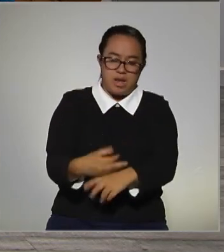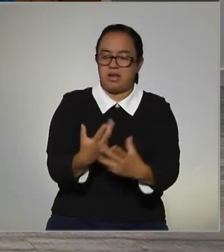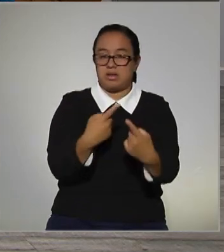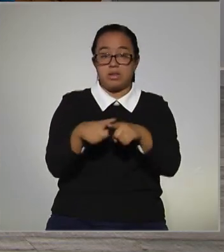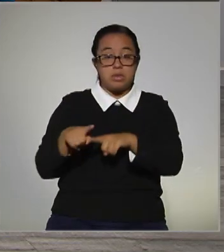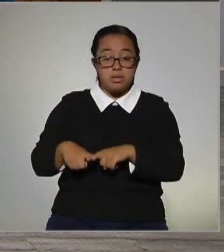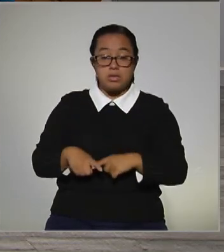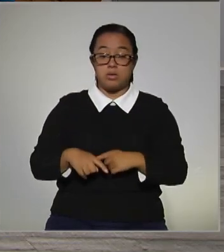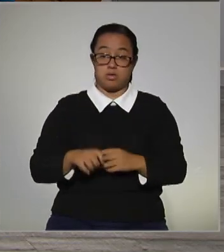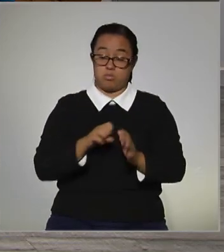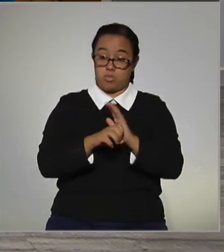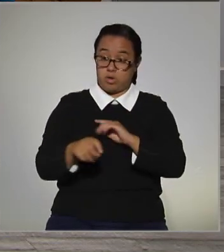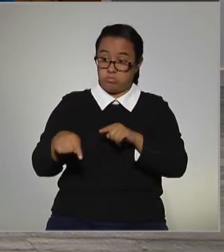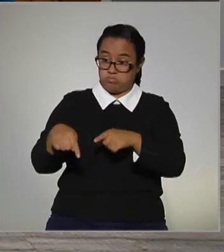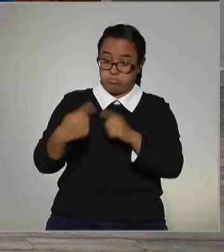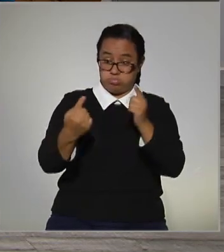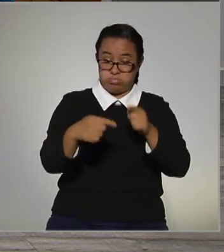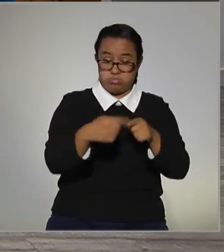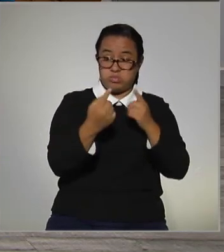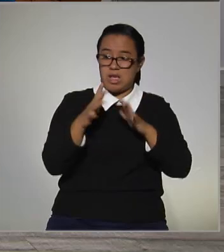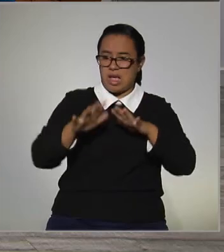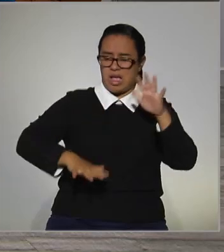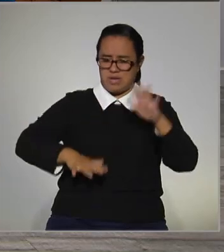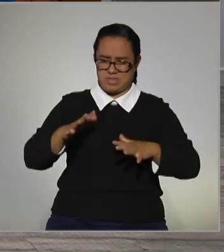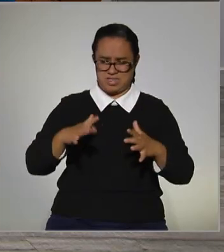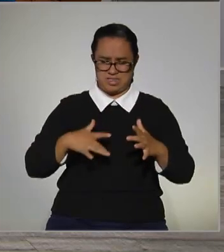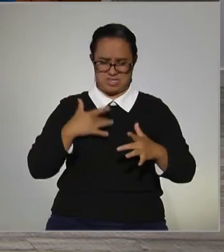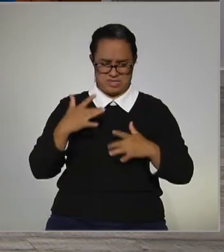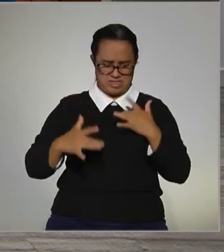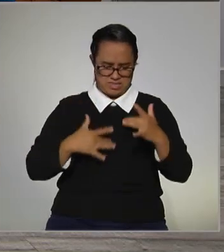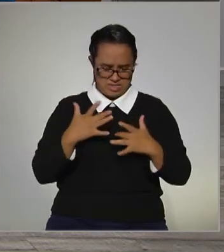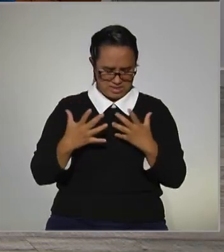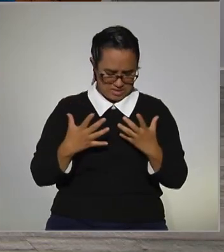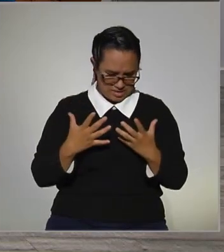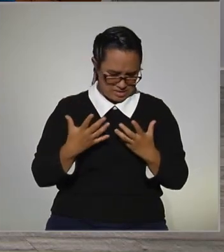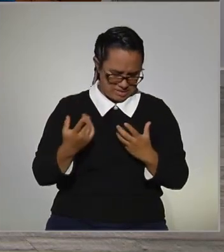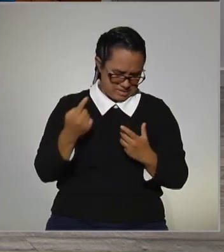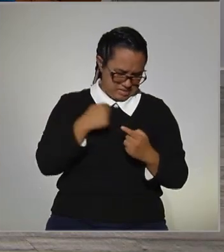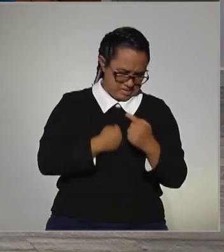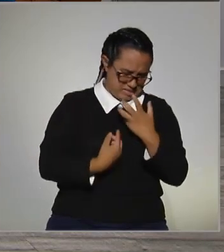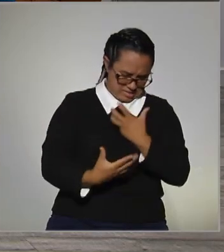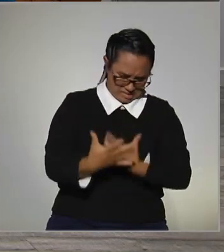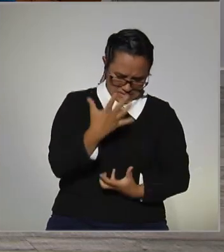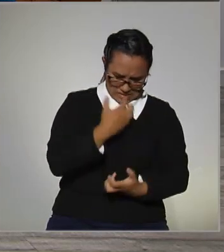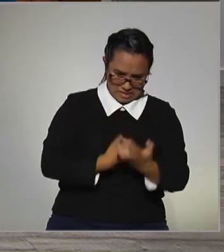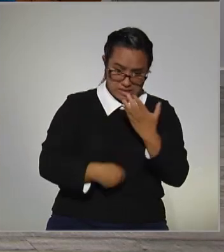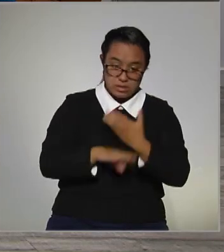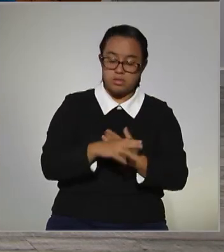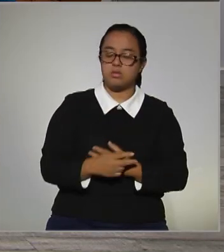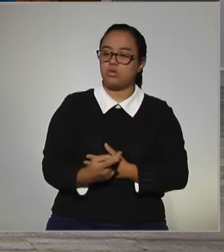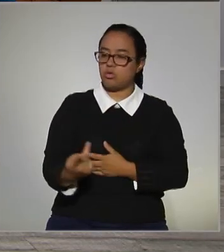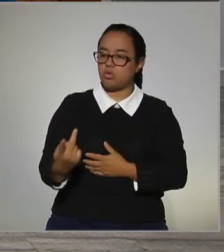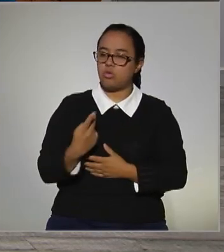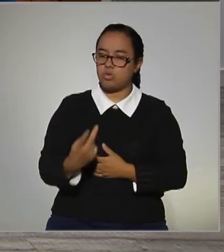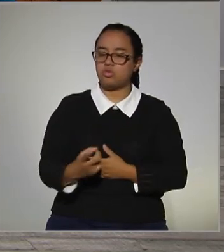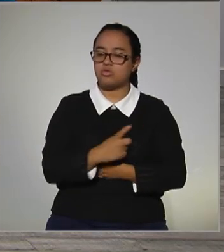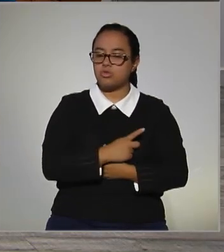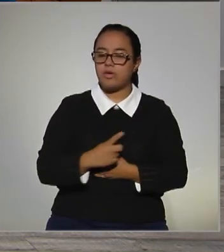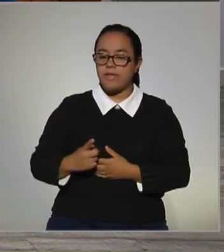cuando hay estas rupturas, cuando hay estos rasguños que mencionábamos en el corte, ¿no? Tener la capacidad ambos de